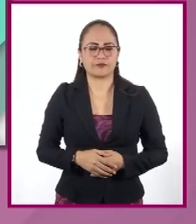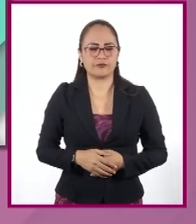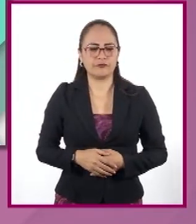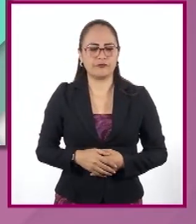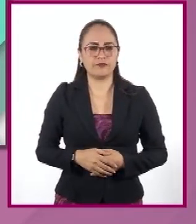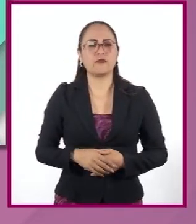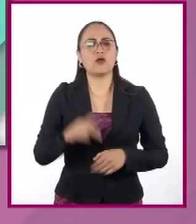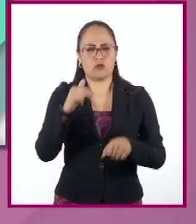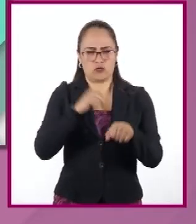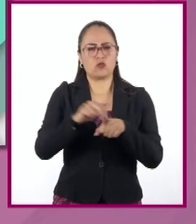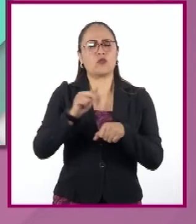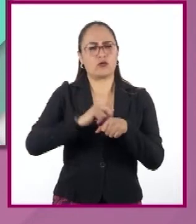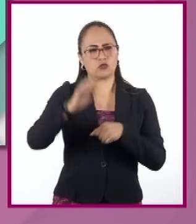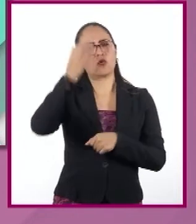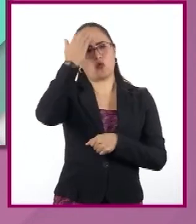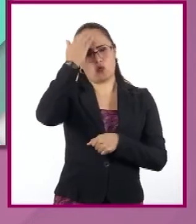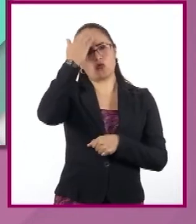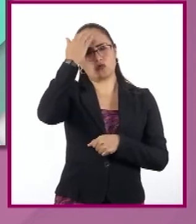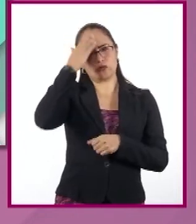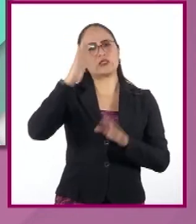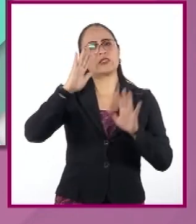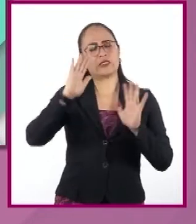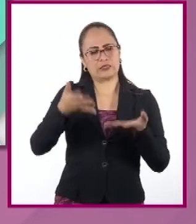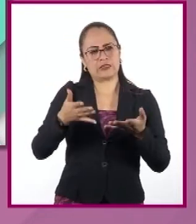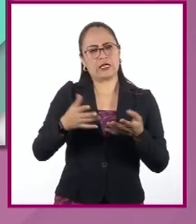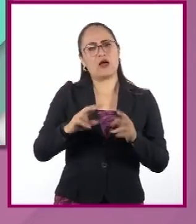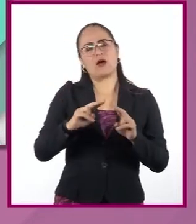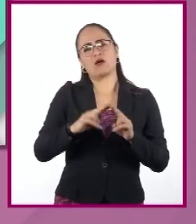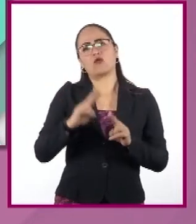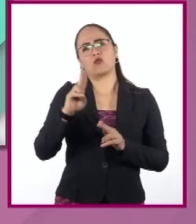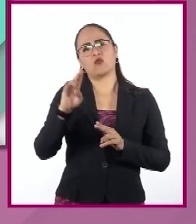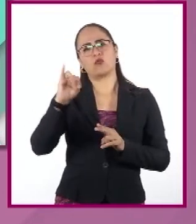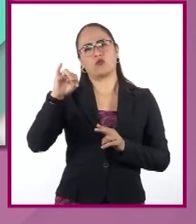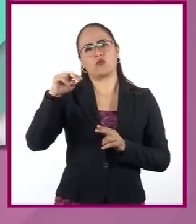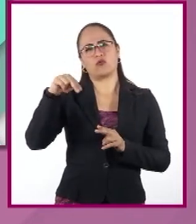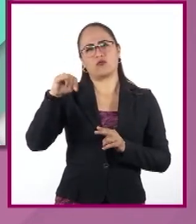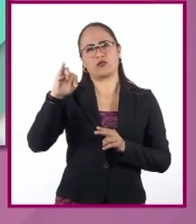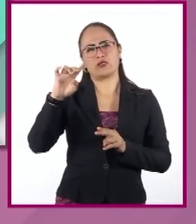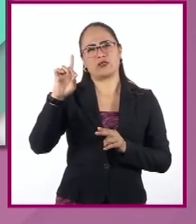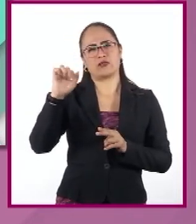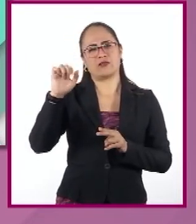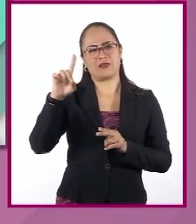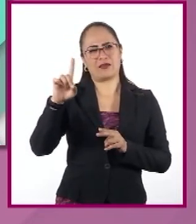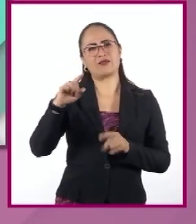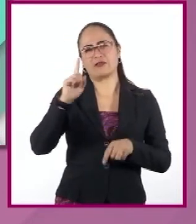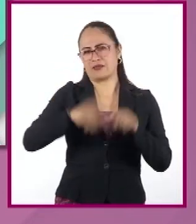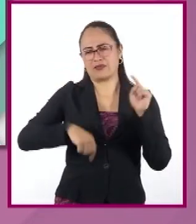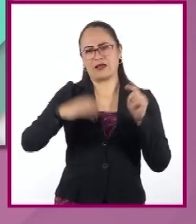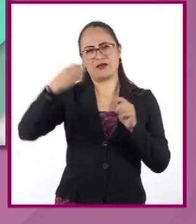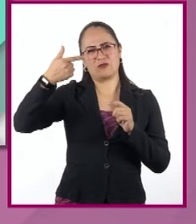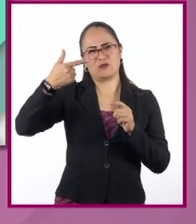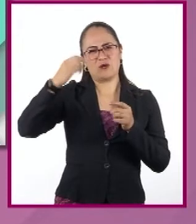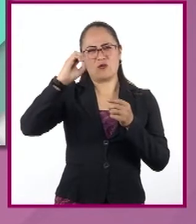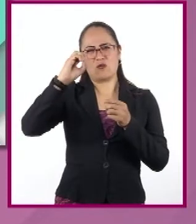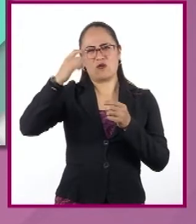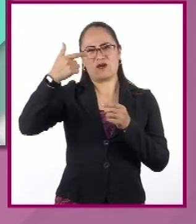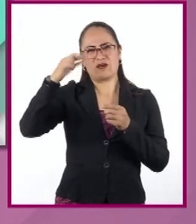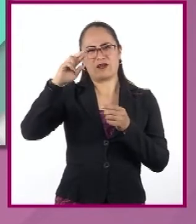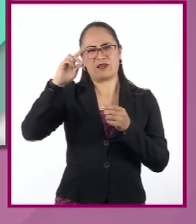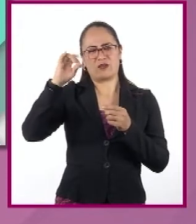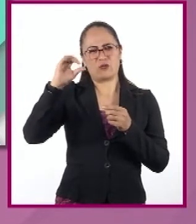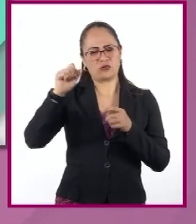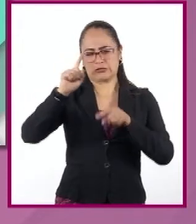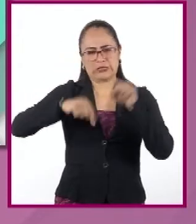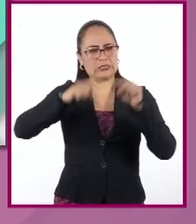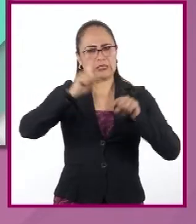cantidades conocidas les hemos quitado las unidades, es decir, el símbolo de grados, para trabajar